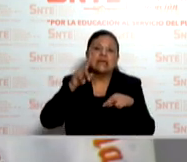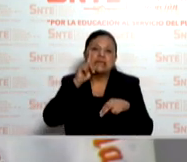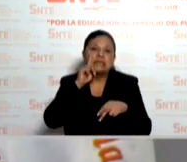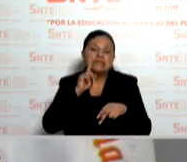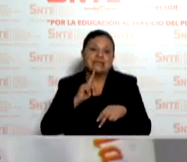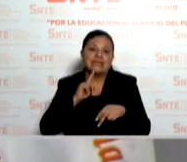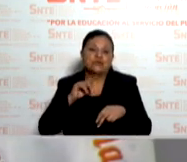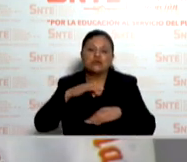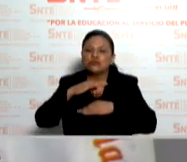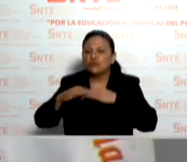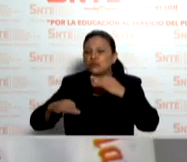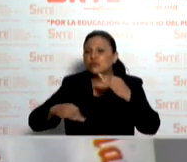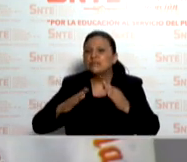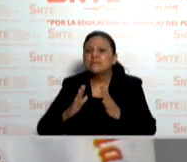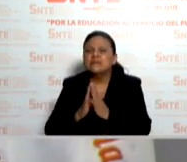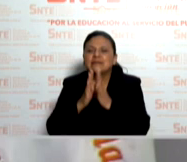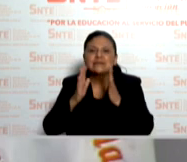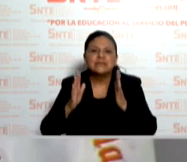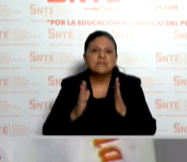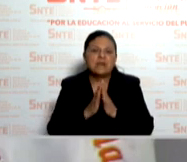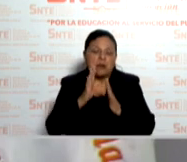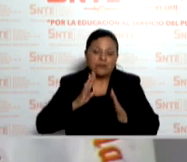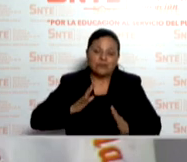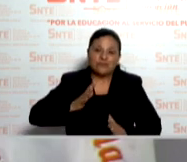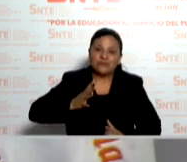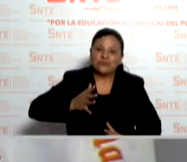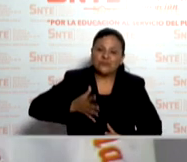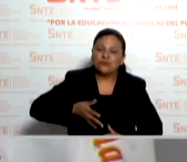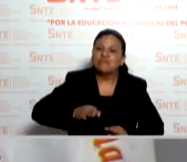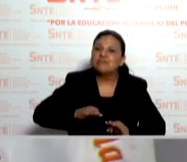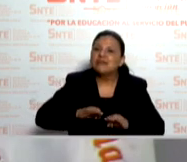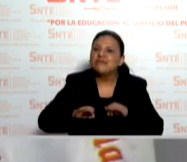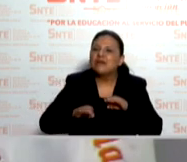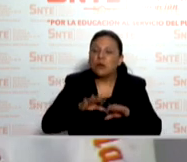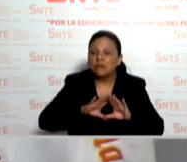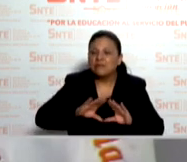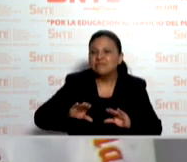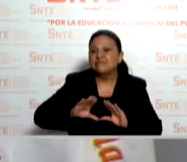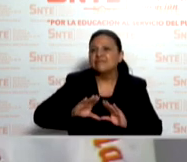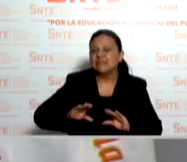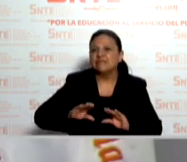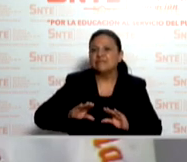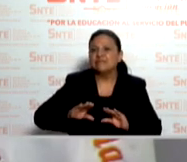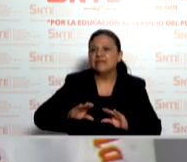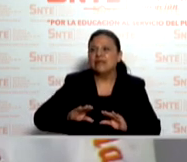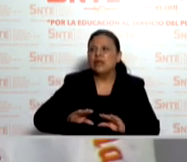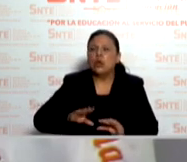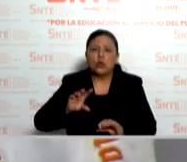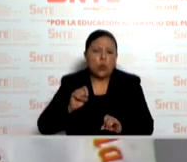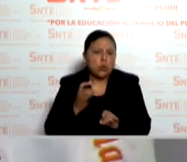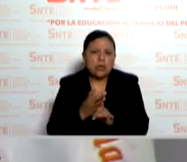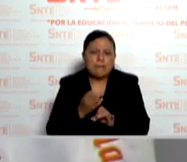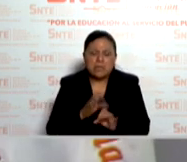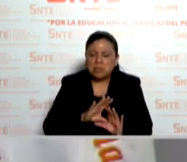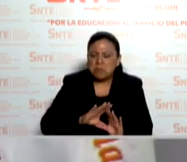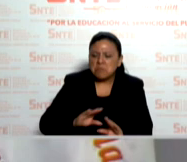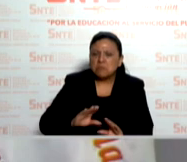convocatoria, desempeñando con orgullo nuestra labor, la cual va más allá de impartir